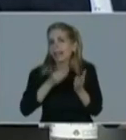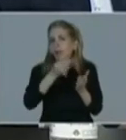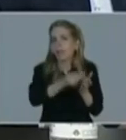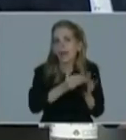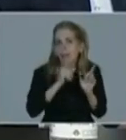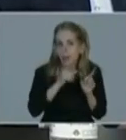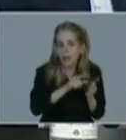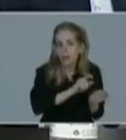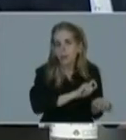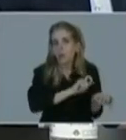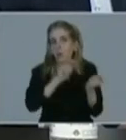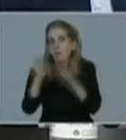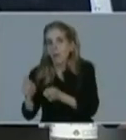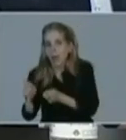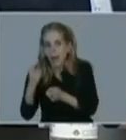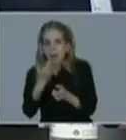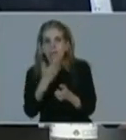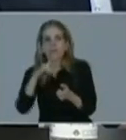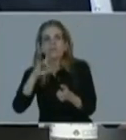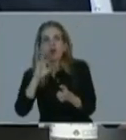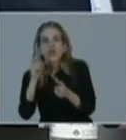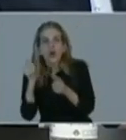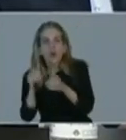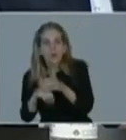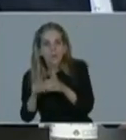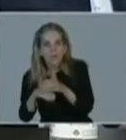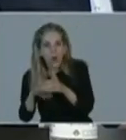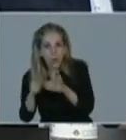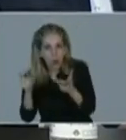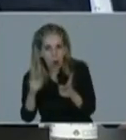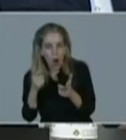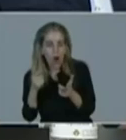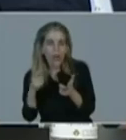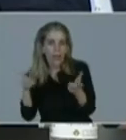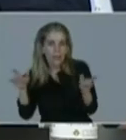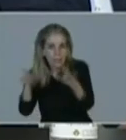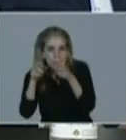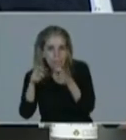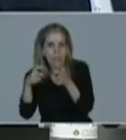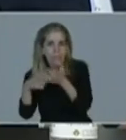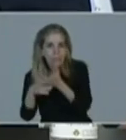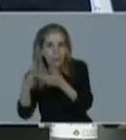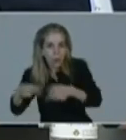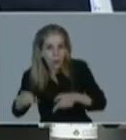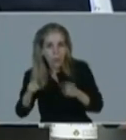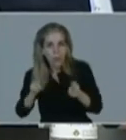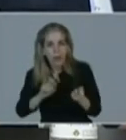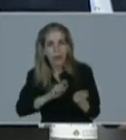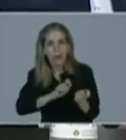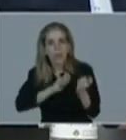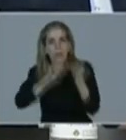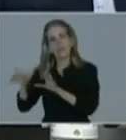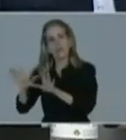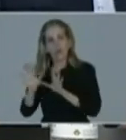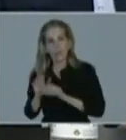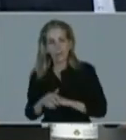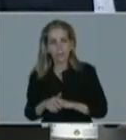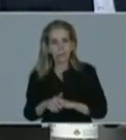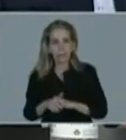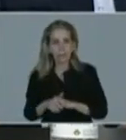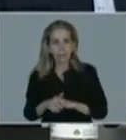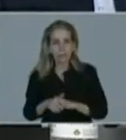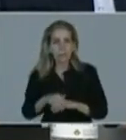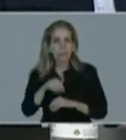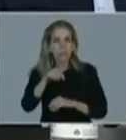sería. Ahora, lo que no hay respuesta es, ¿no sabían lo que iba a pasar? ¿No había información? ¿No